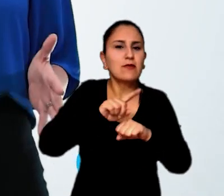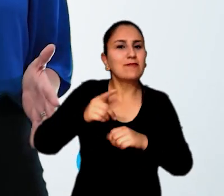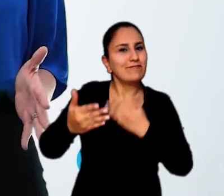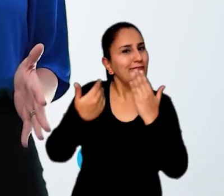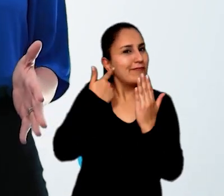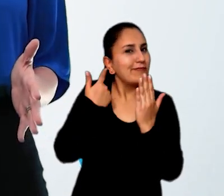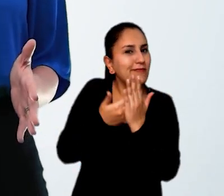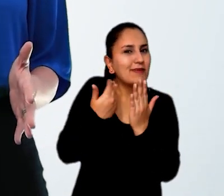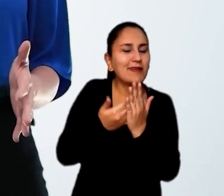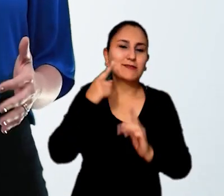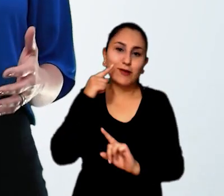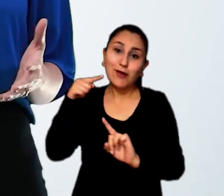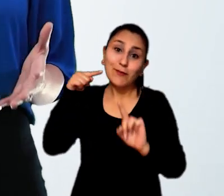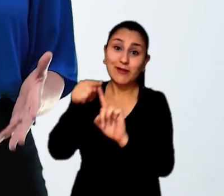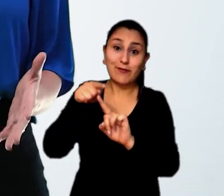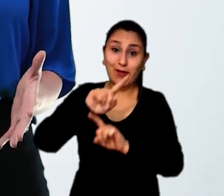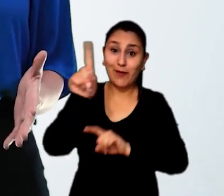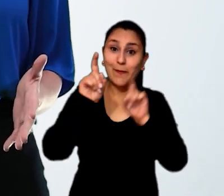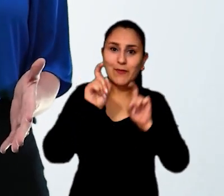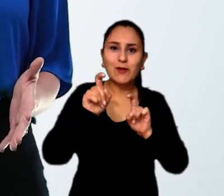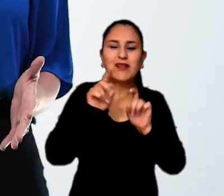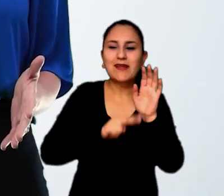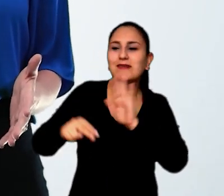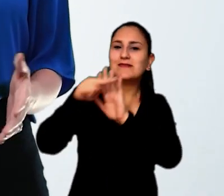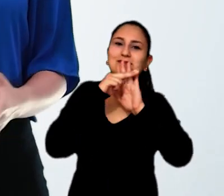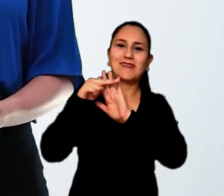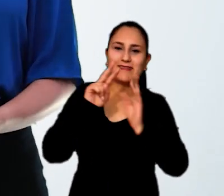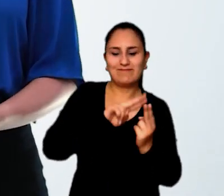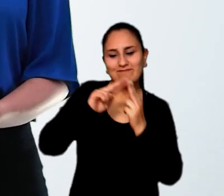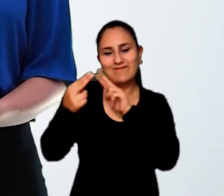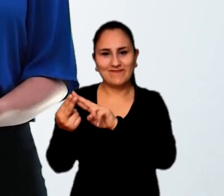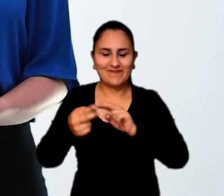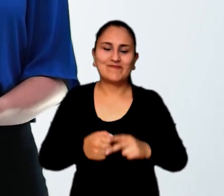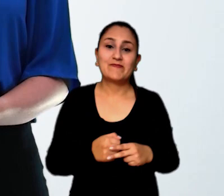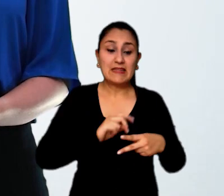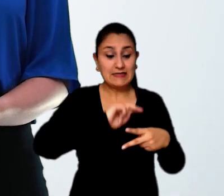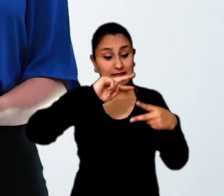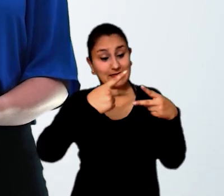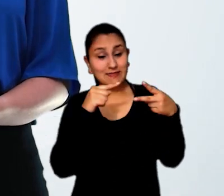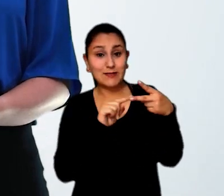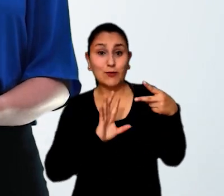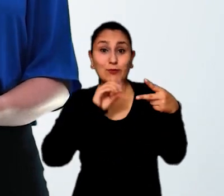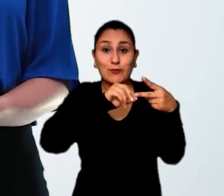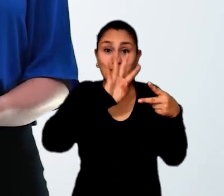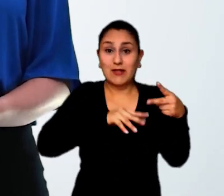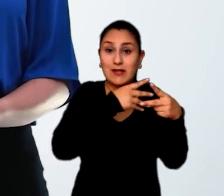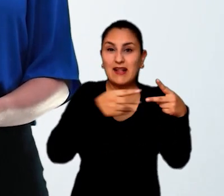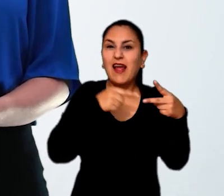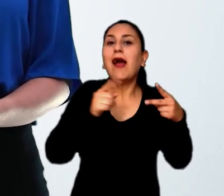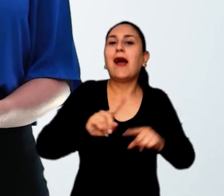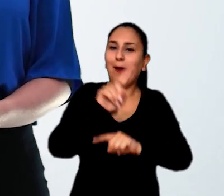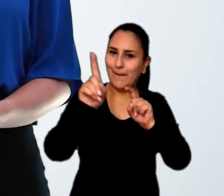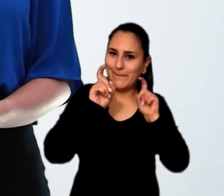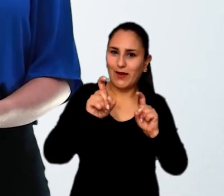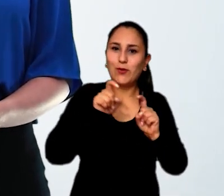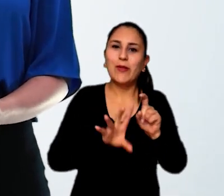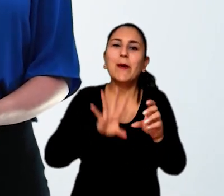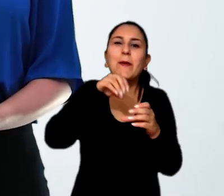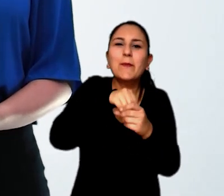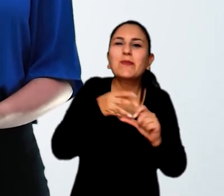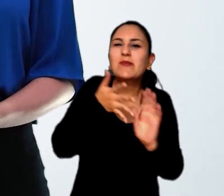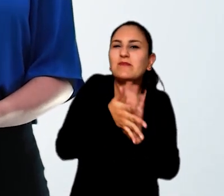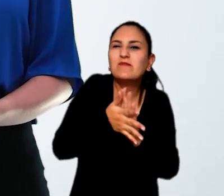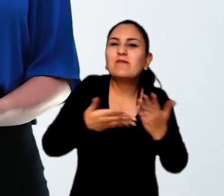objetivo de la pregunta y estándar relacionado el segundo componente de las rúbricas es la pregunta que incluye